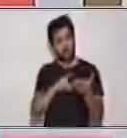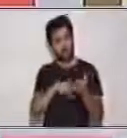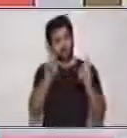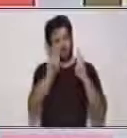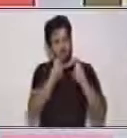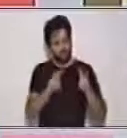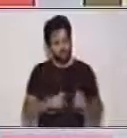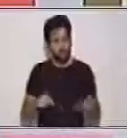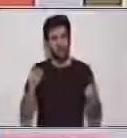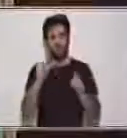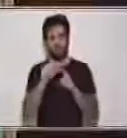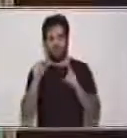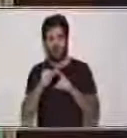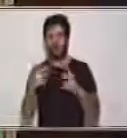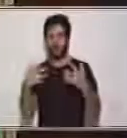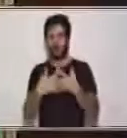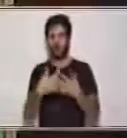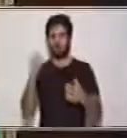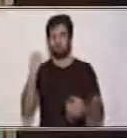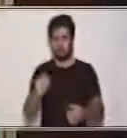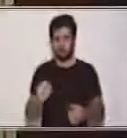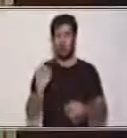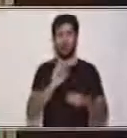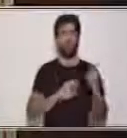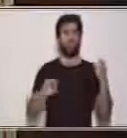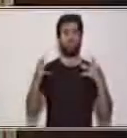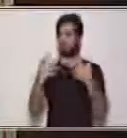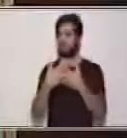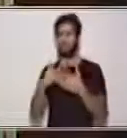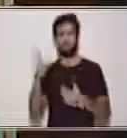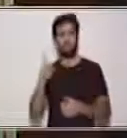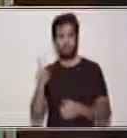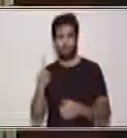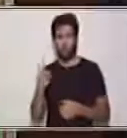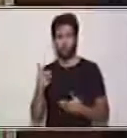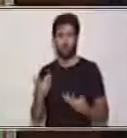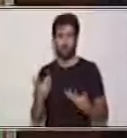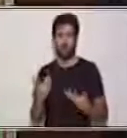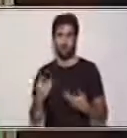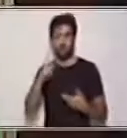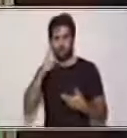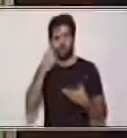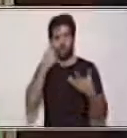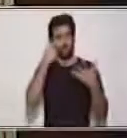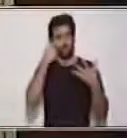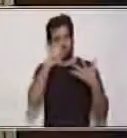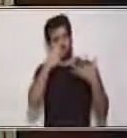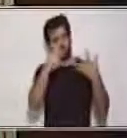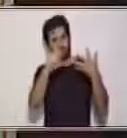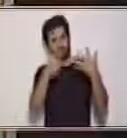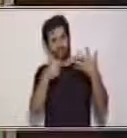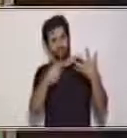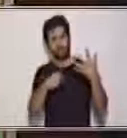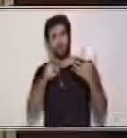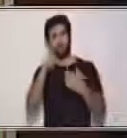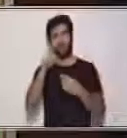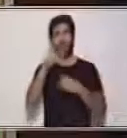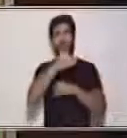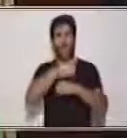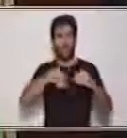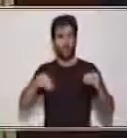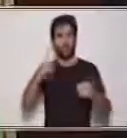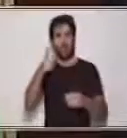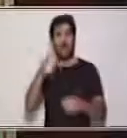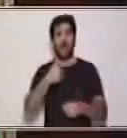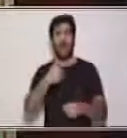coinciden, es decir, en cuáles no hay concordancia. Y las vas a corregir, tú las vas a cambiar para que exista